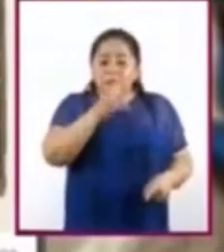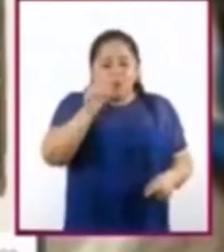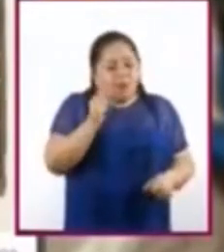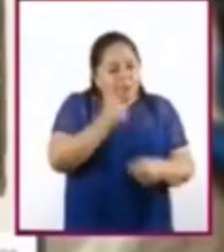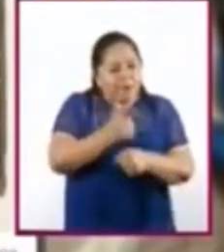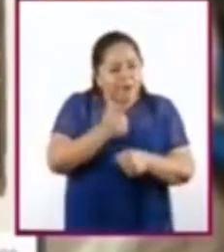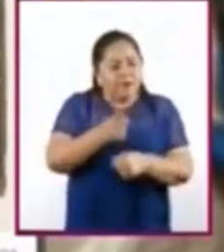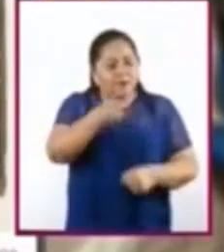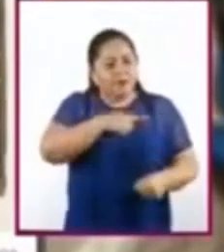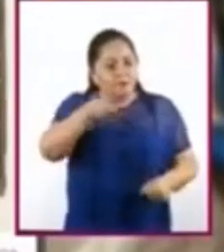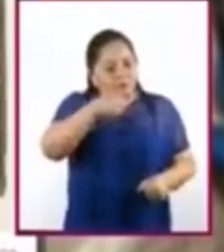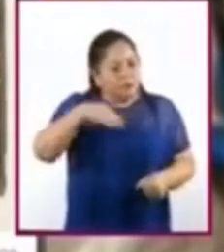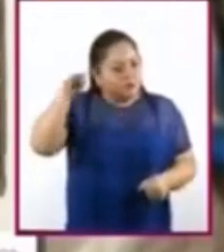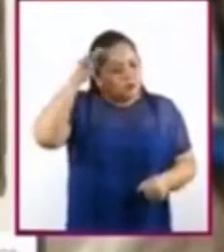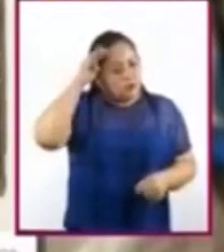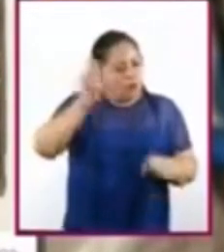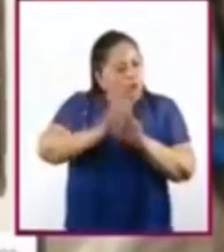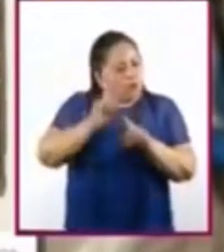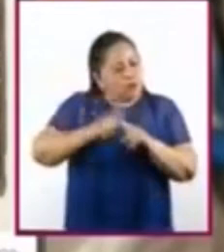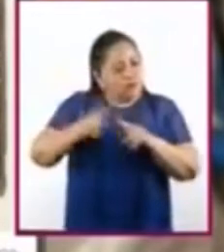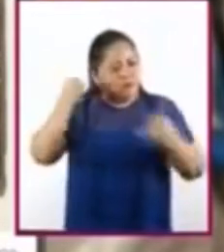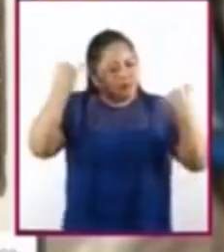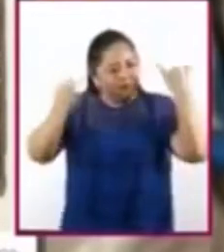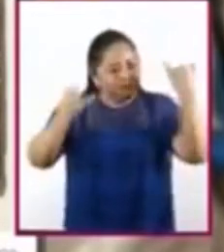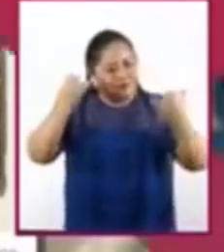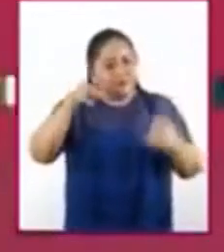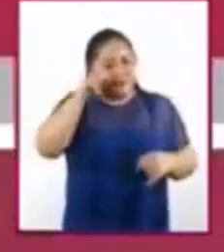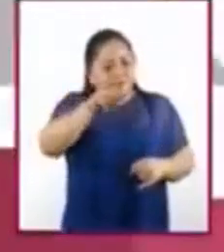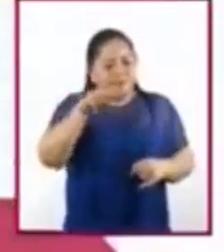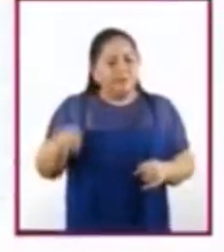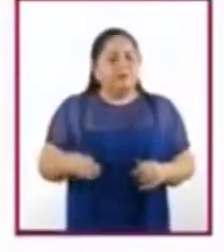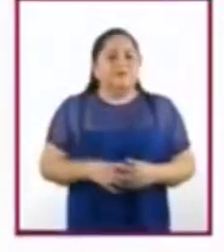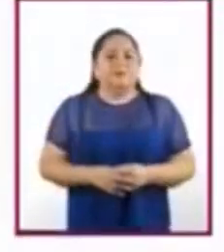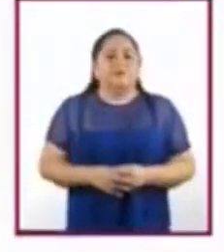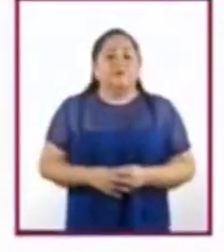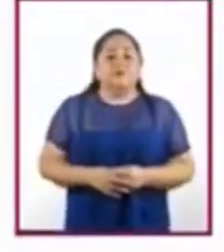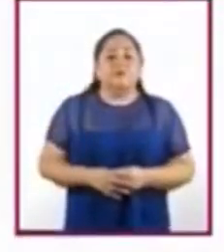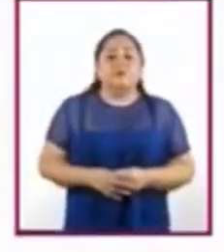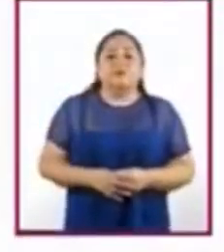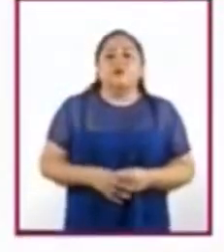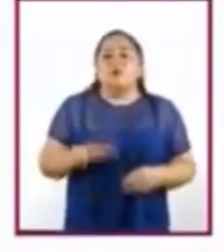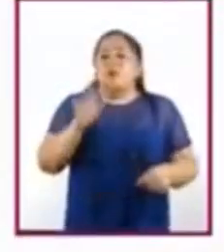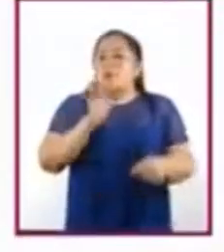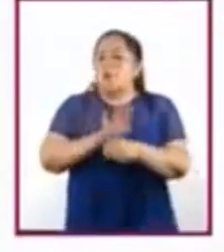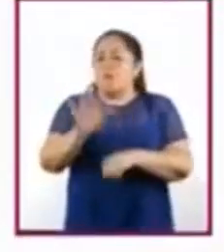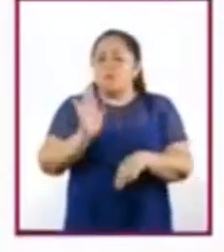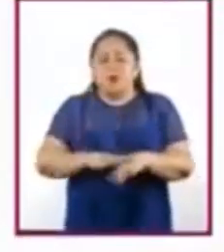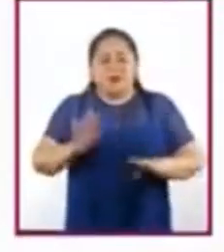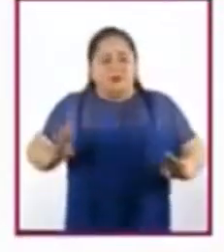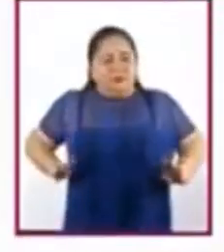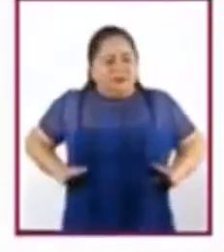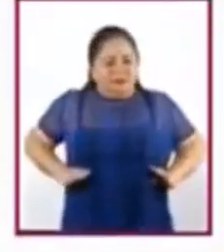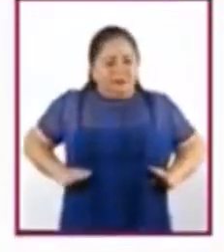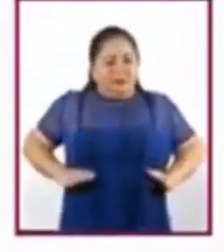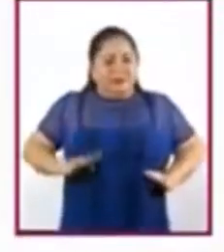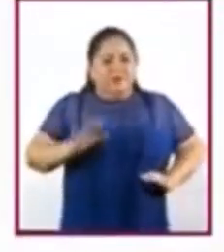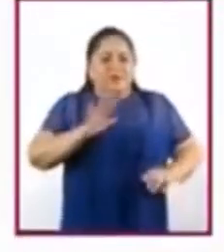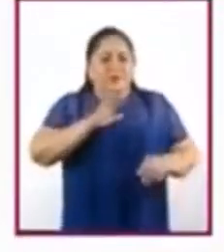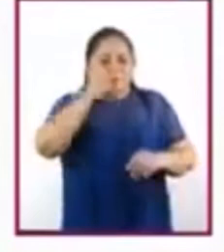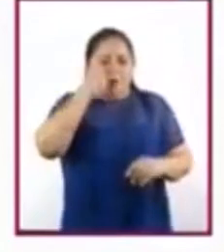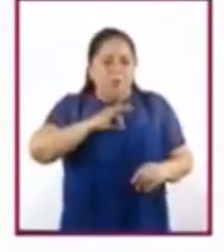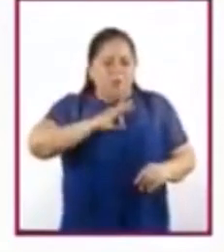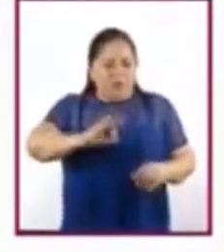tenemos que aplicar varias estrategias de análisis. La manera más fluida que podemos tener